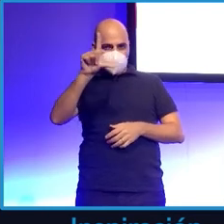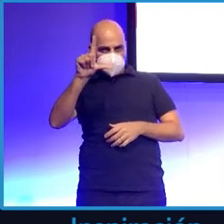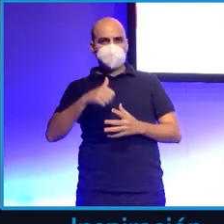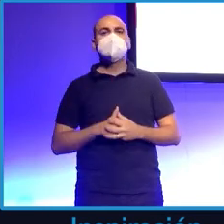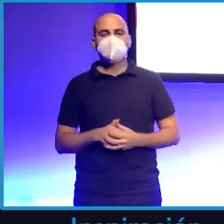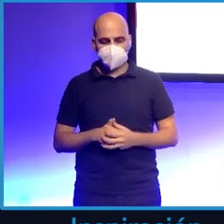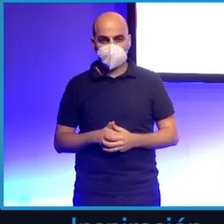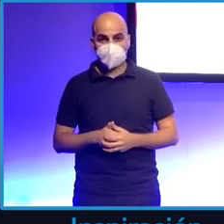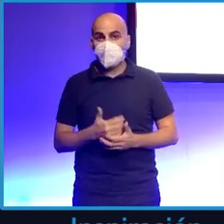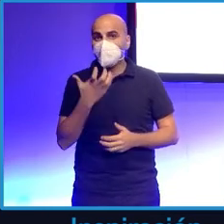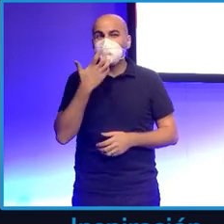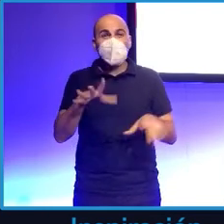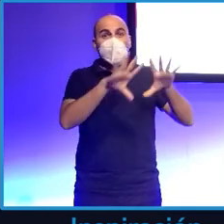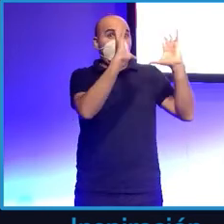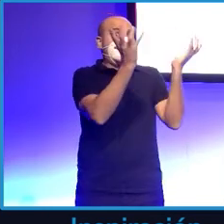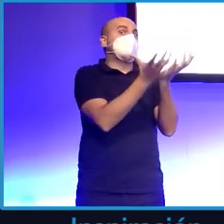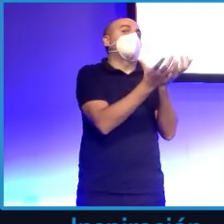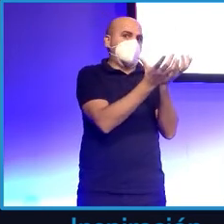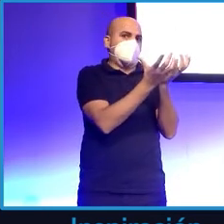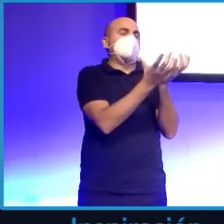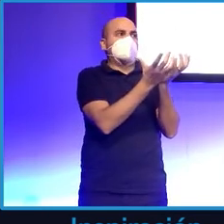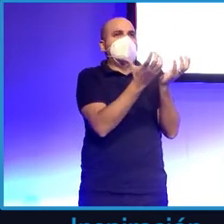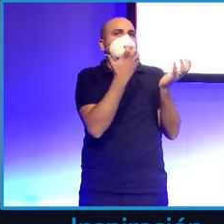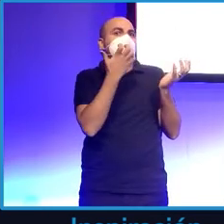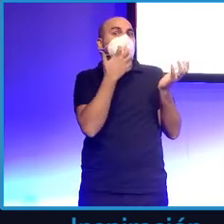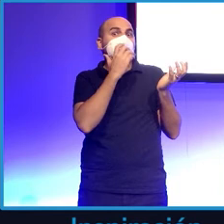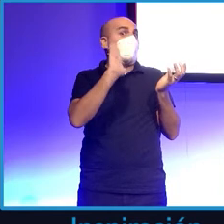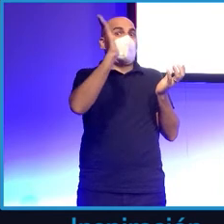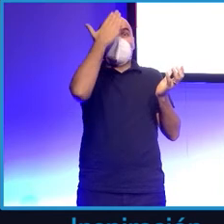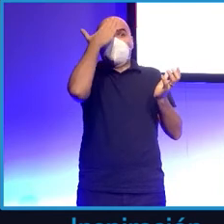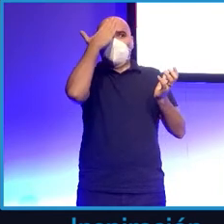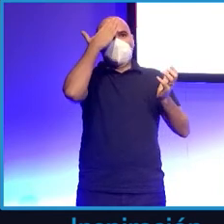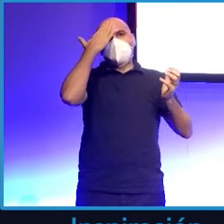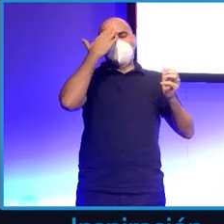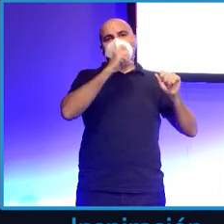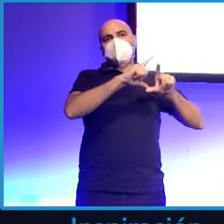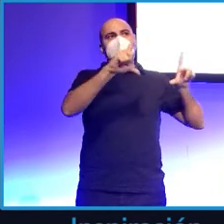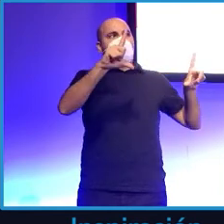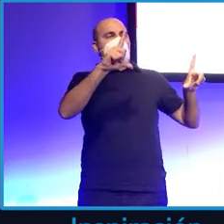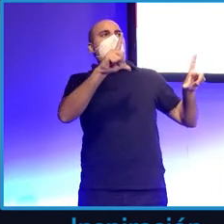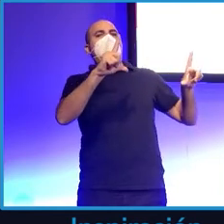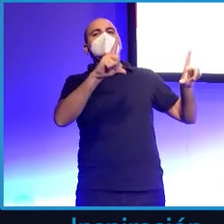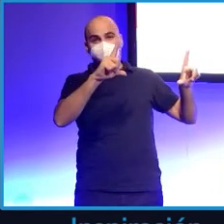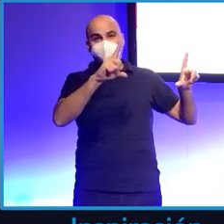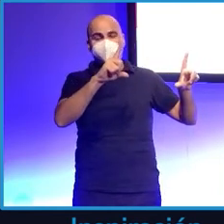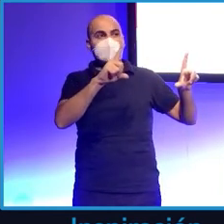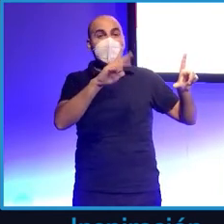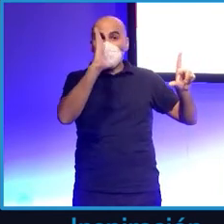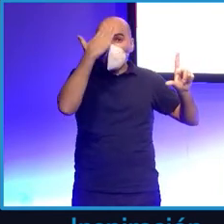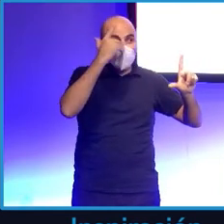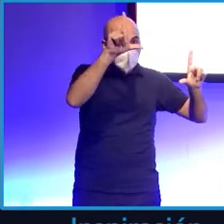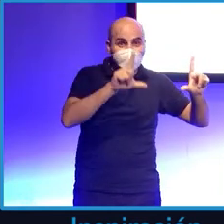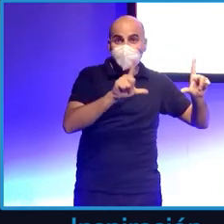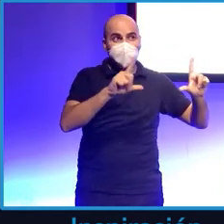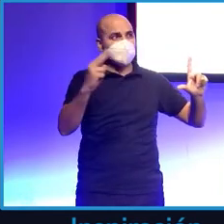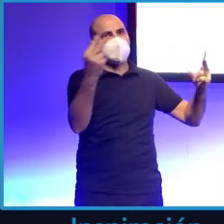enlace y está en portada ostras antes hemos visto lo del traspaso de autoridad aportada llega a todo el mundo a portada llega mucha fuerza y llega